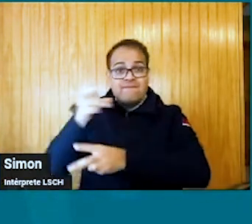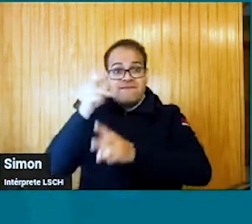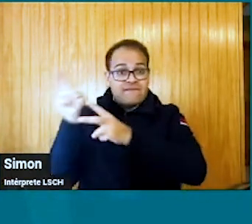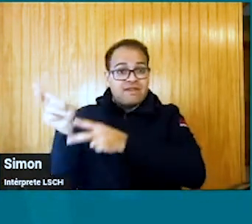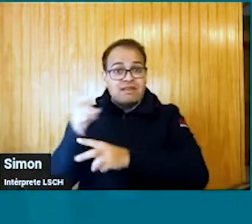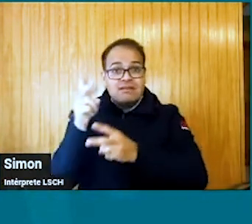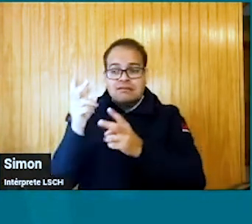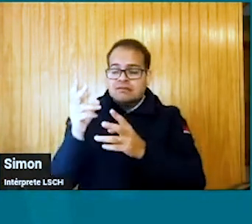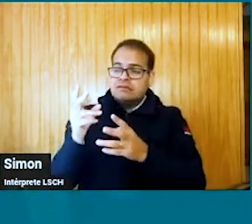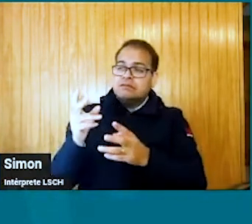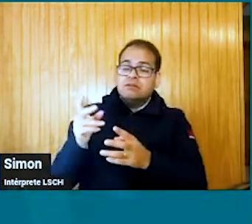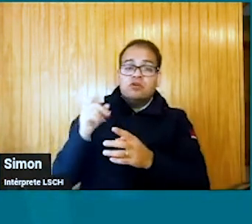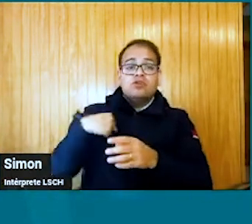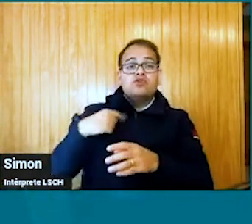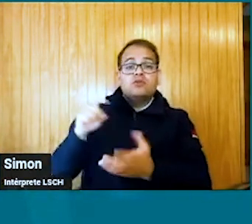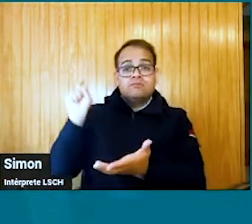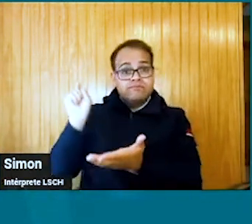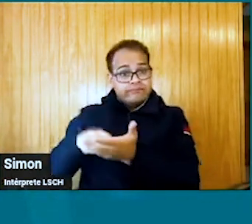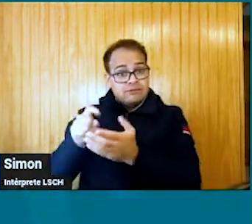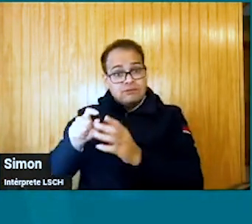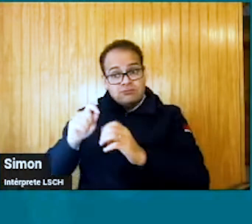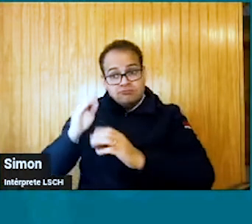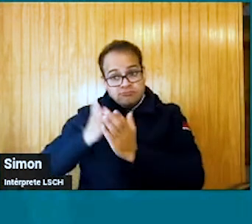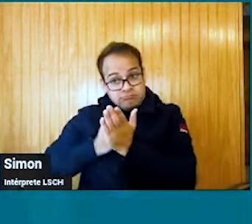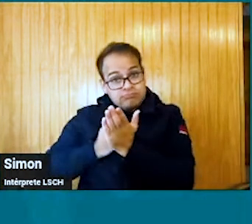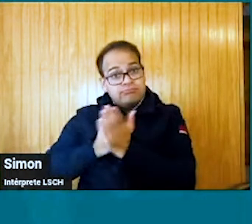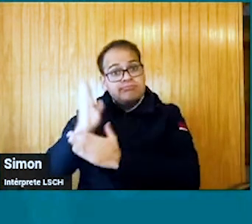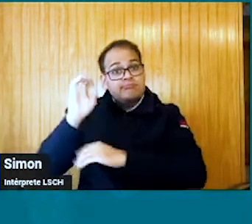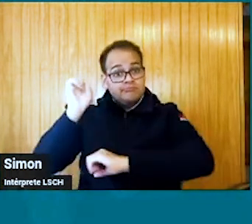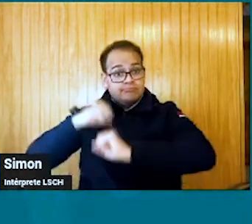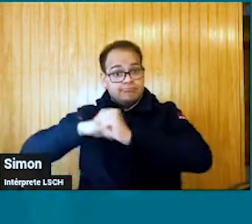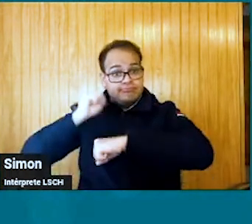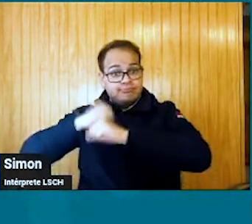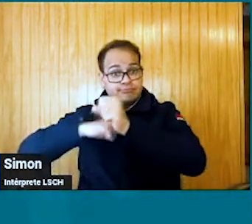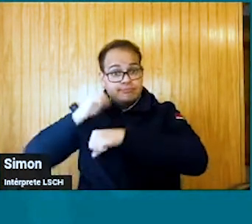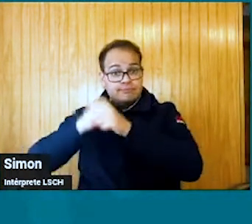coincidencia, cuando yo la prendo, esta